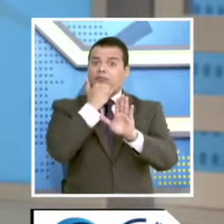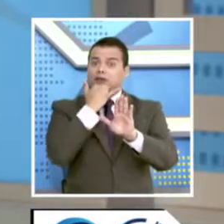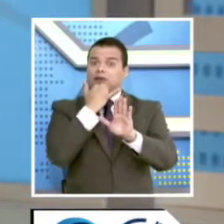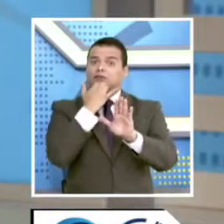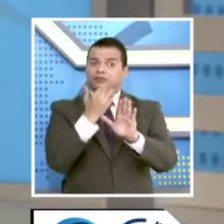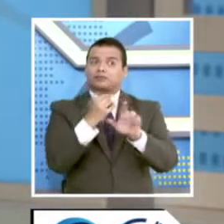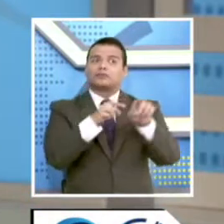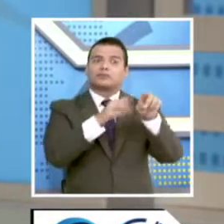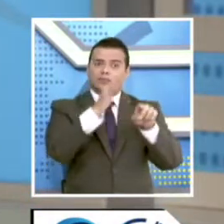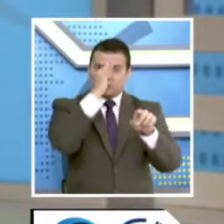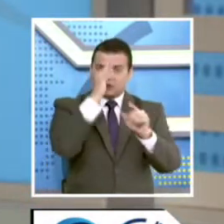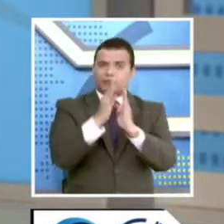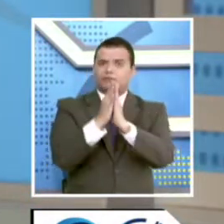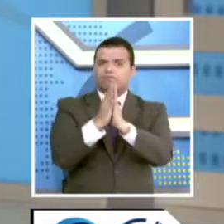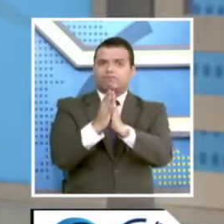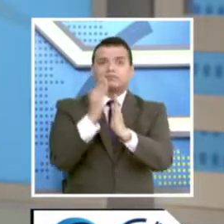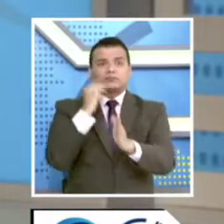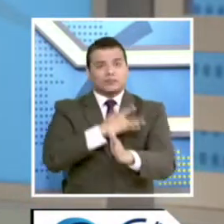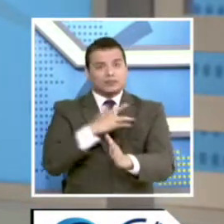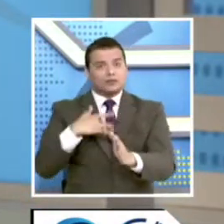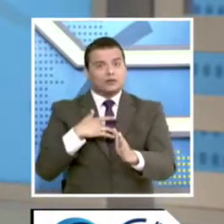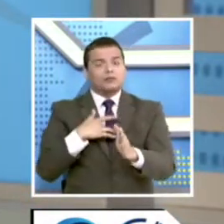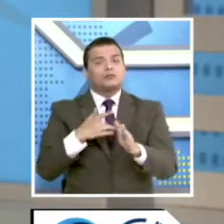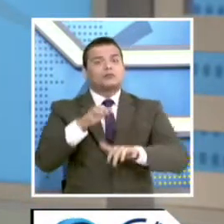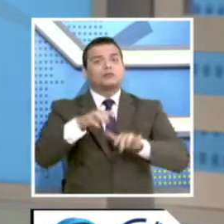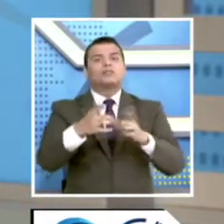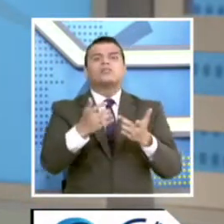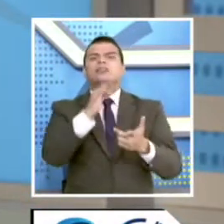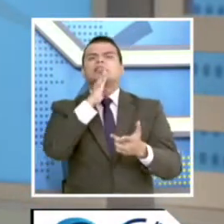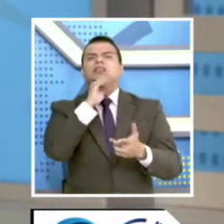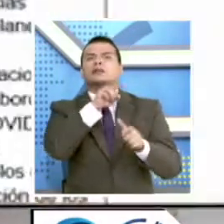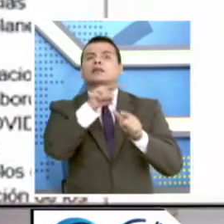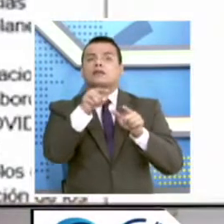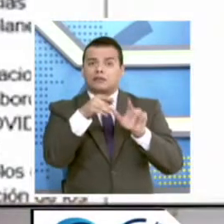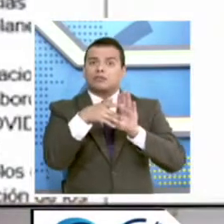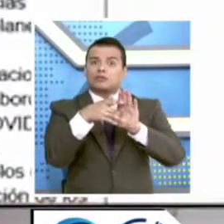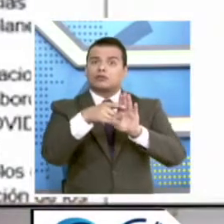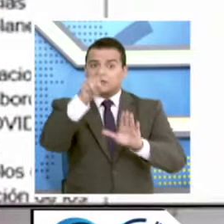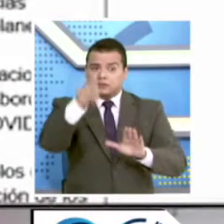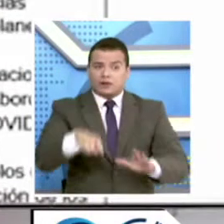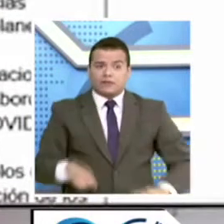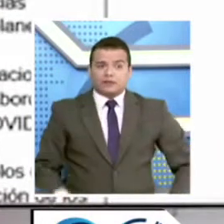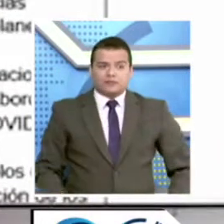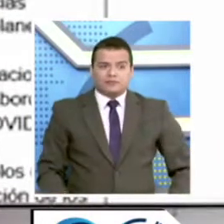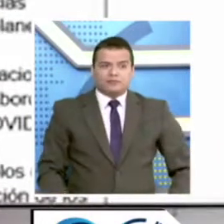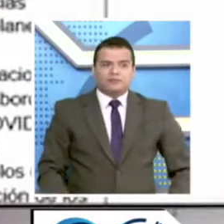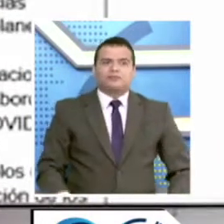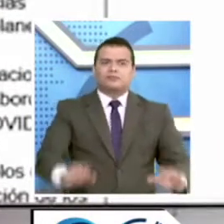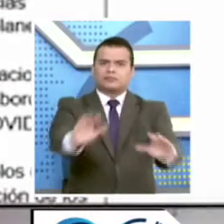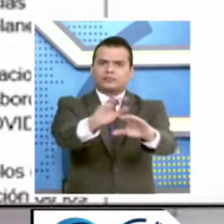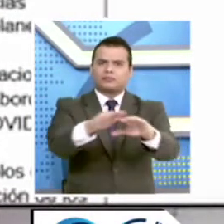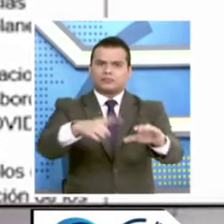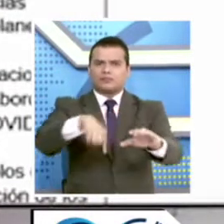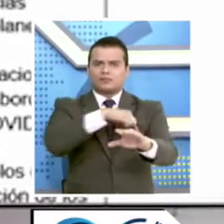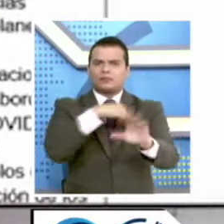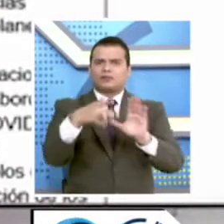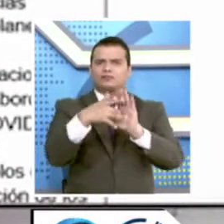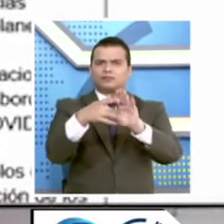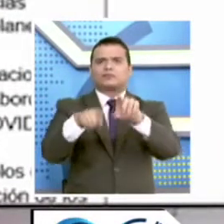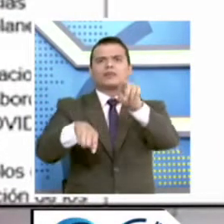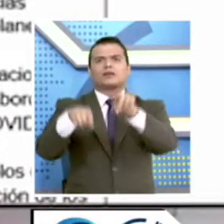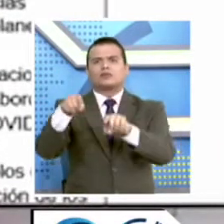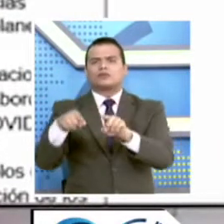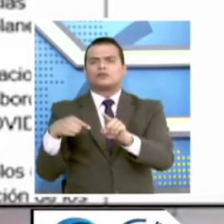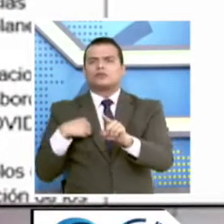Centros médicos piden a la funcionaria concretar la denuncia. Los hallazgos generales, como ya les mencionaba, historias clínicas